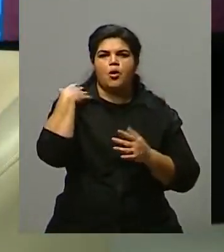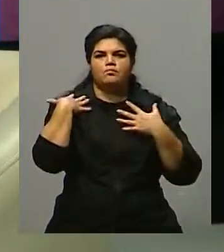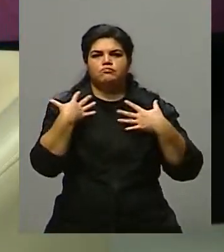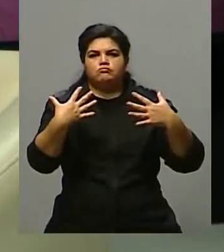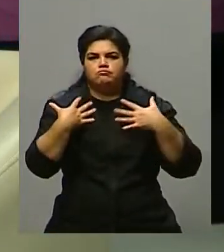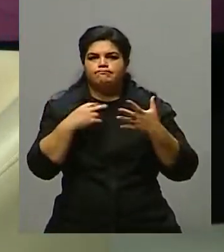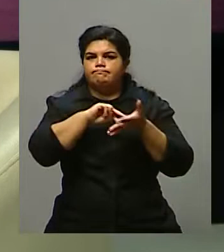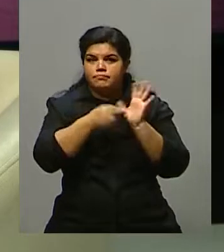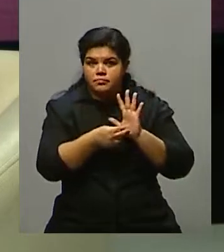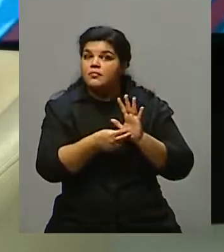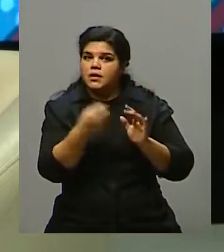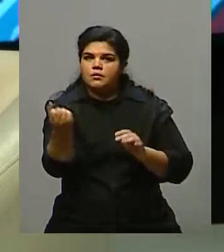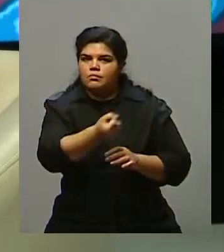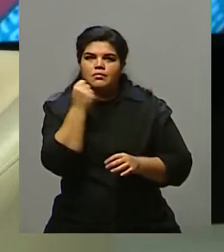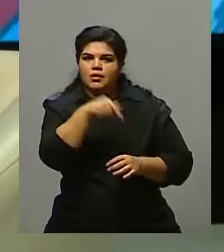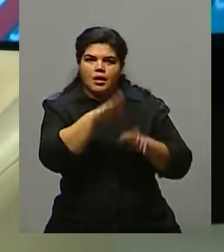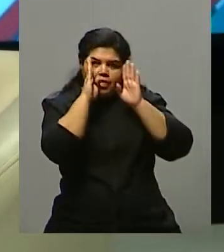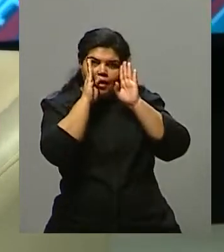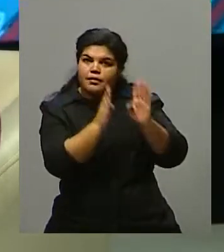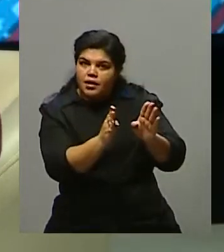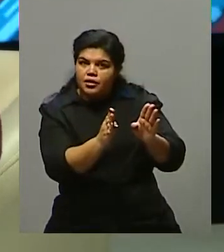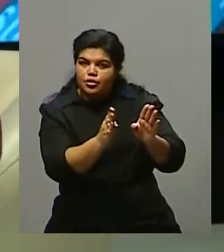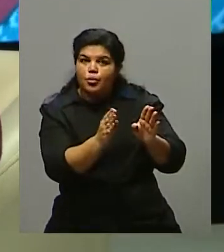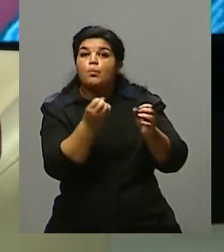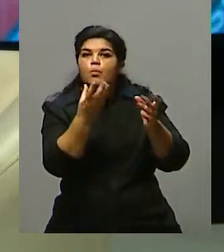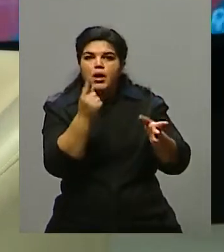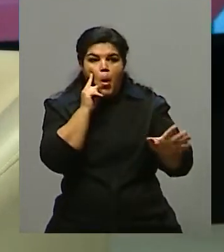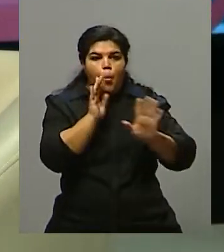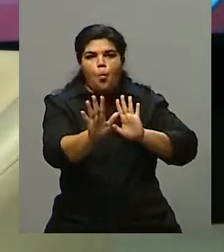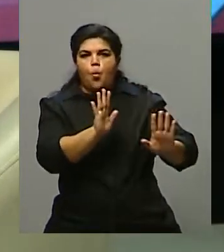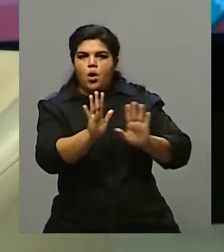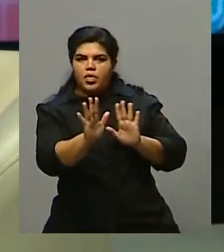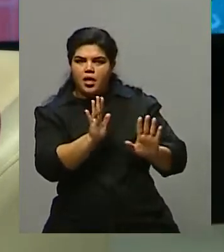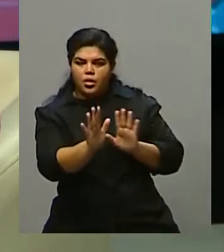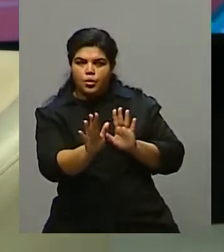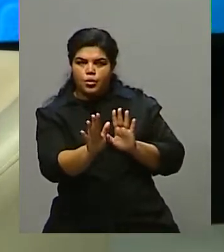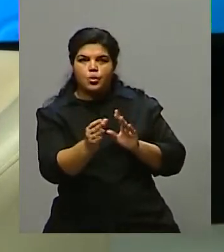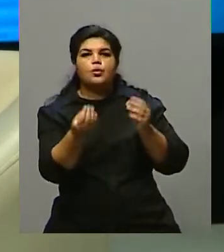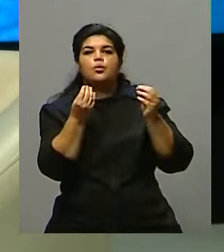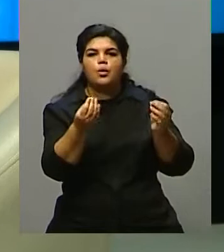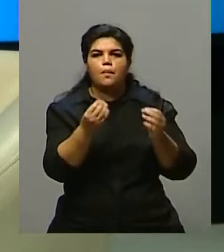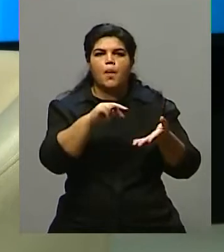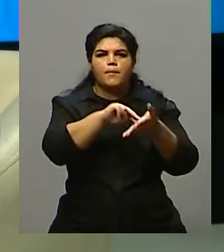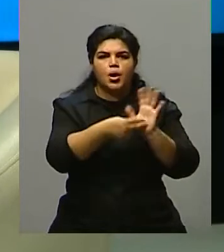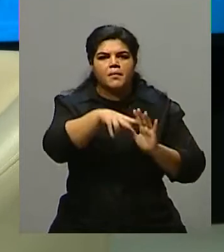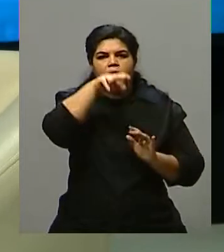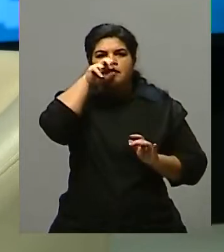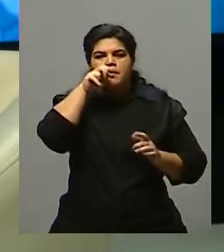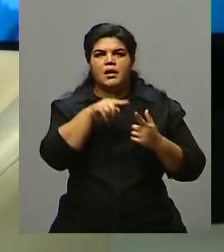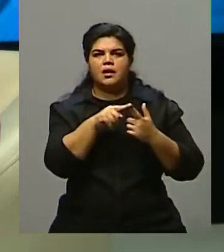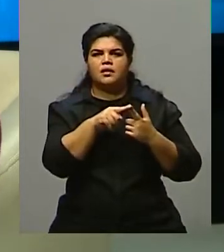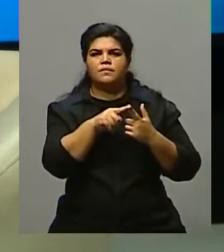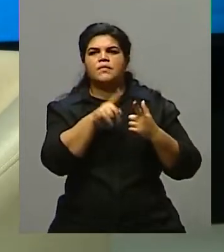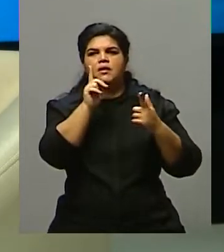que seguir estando alertas en cuestión a signos de alarma, ¿no? Esto de la presencia de dificultad para respirar, sensación de esto,